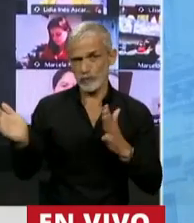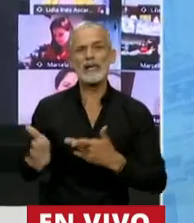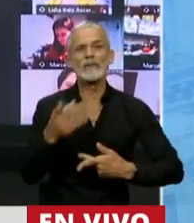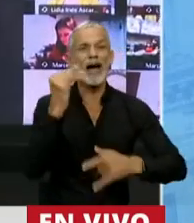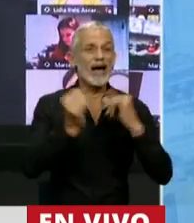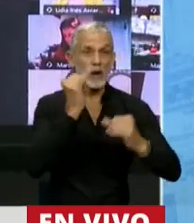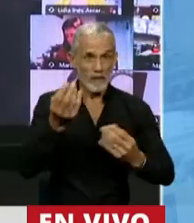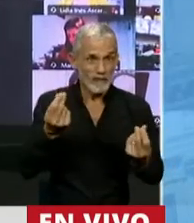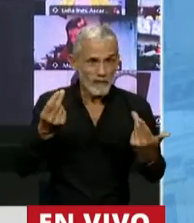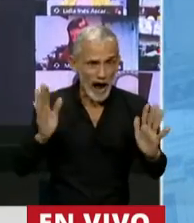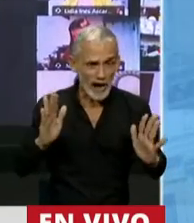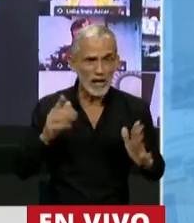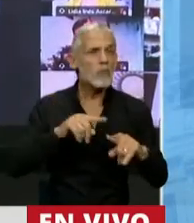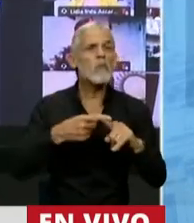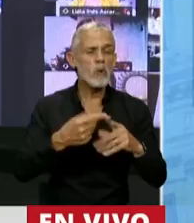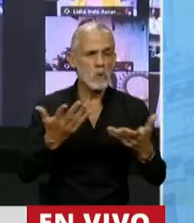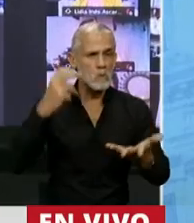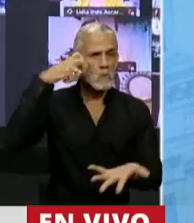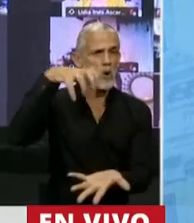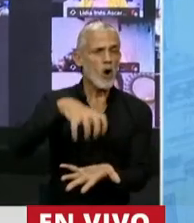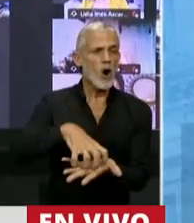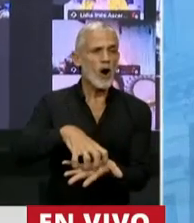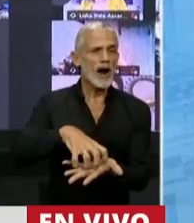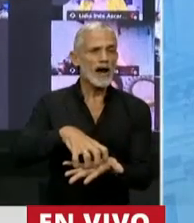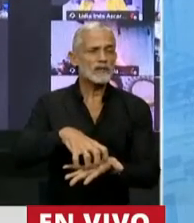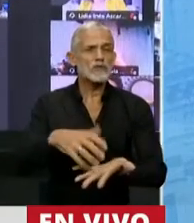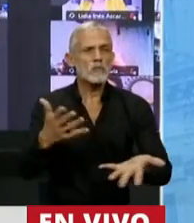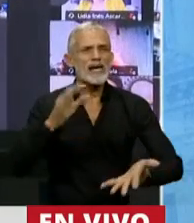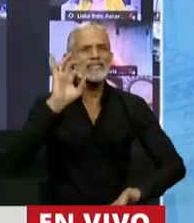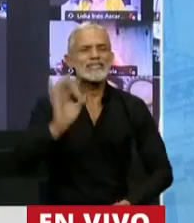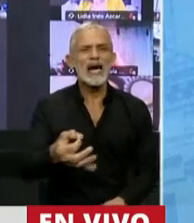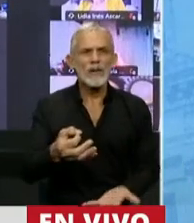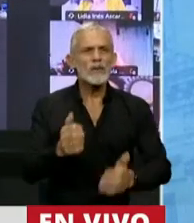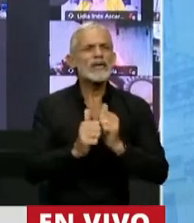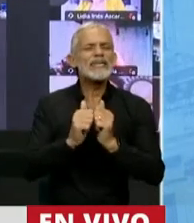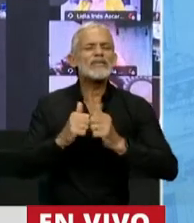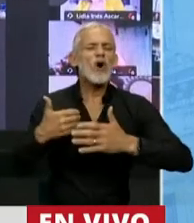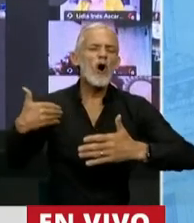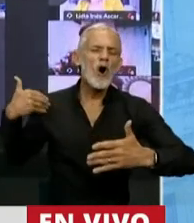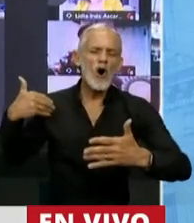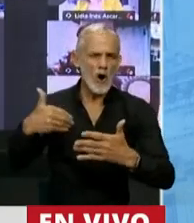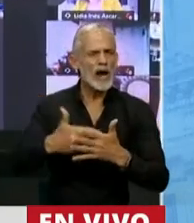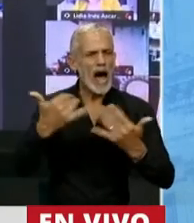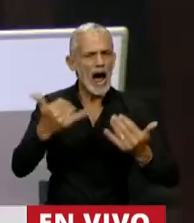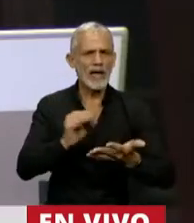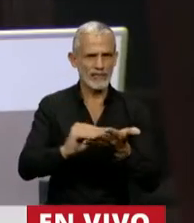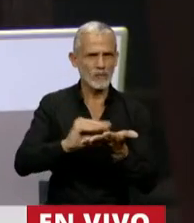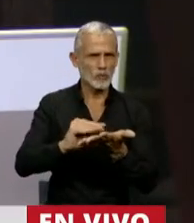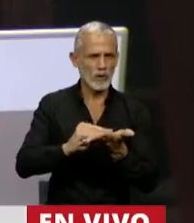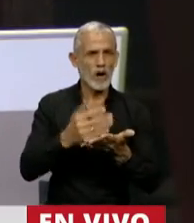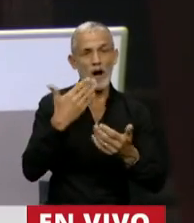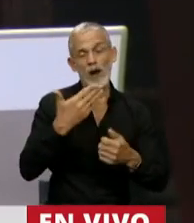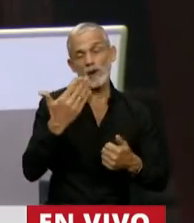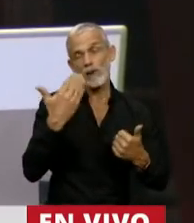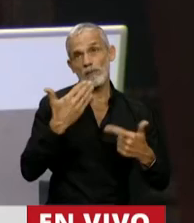argumentaciones válidas en un parlamento donde sabemos a lo largo de la historia ha habido diputados que hablaron